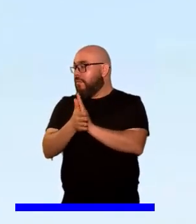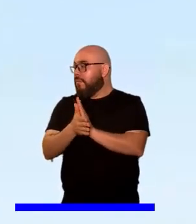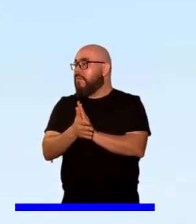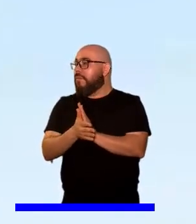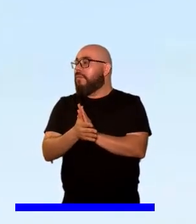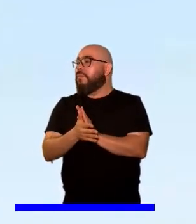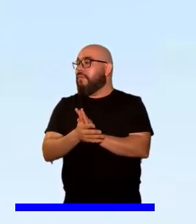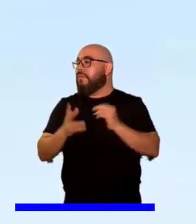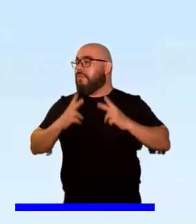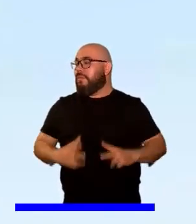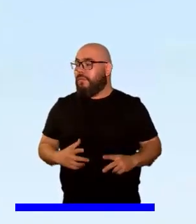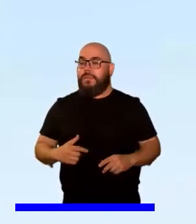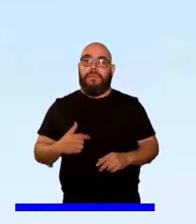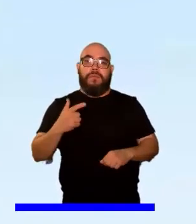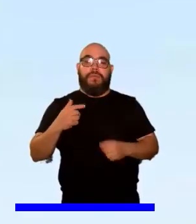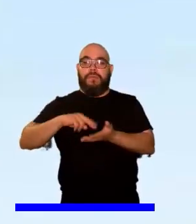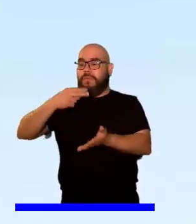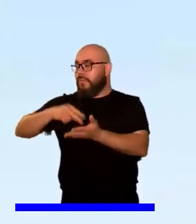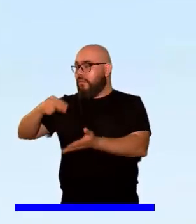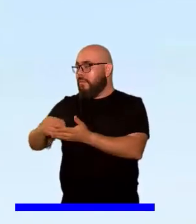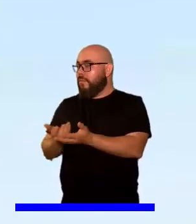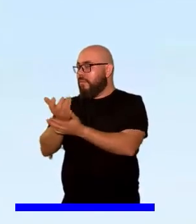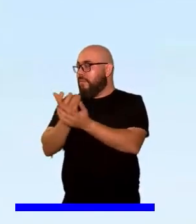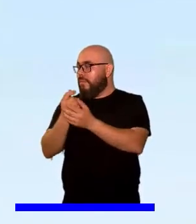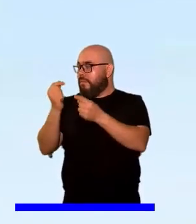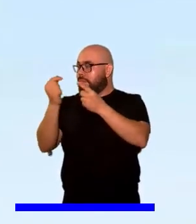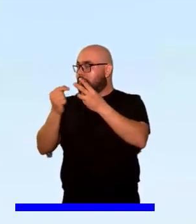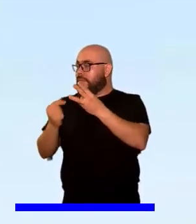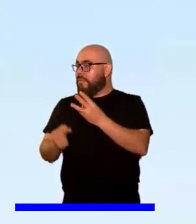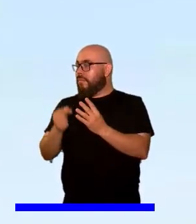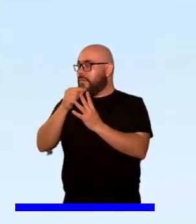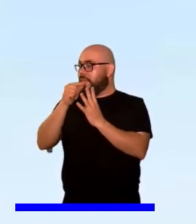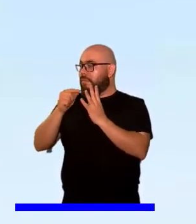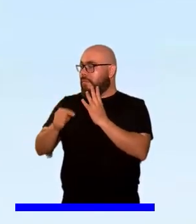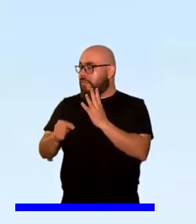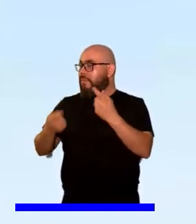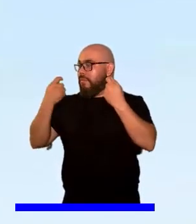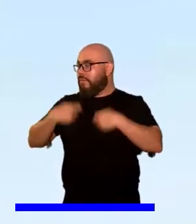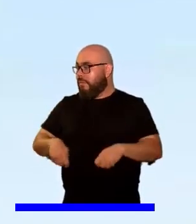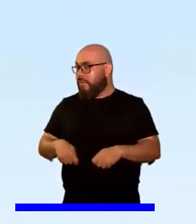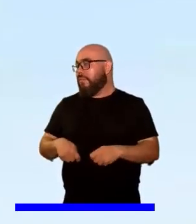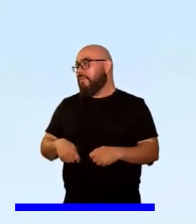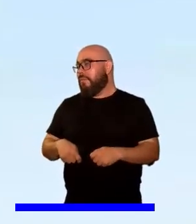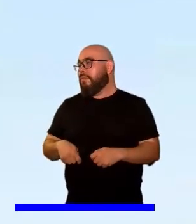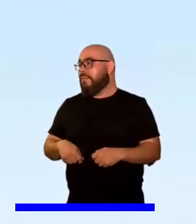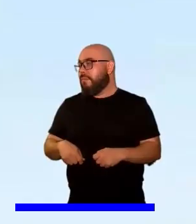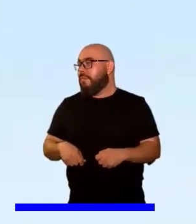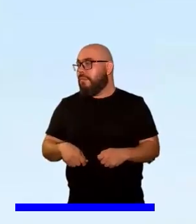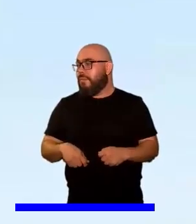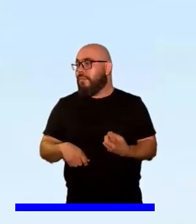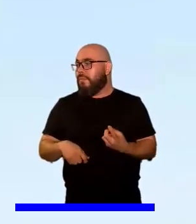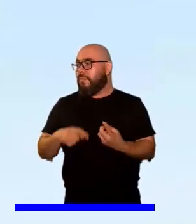casting me dice, le recomiendo que pueda contratar a diferentes personas para el rol de Simón Bolívar. Ahorita vamos a ver